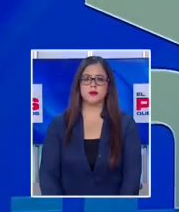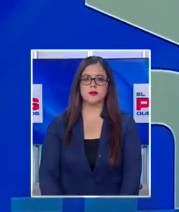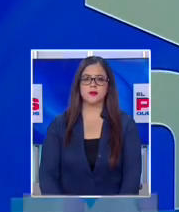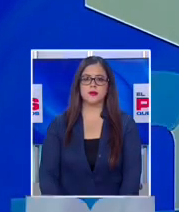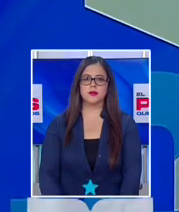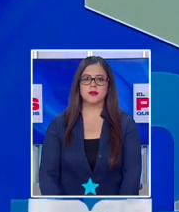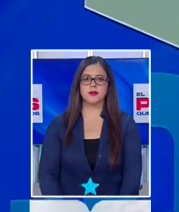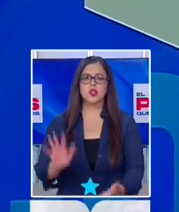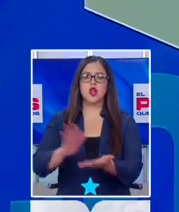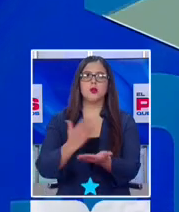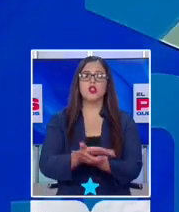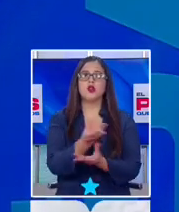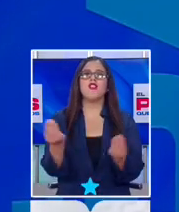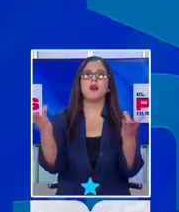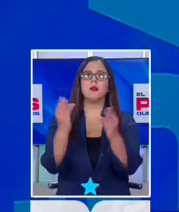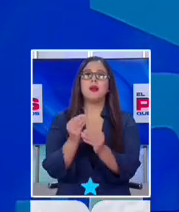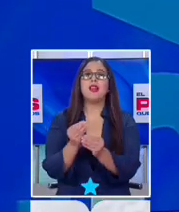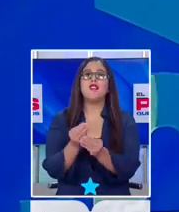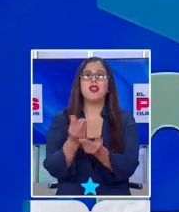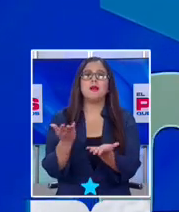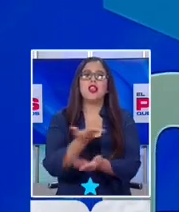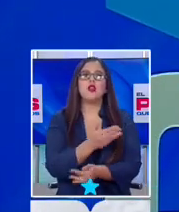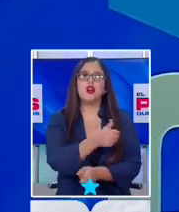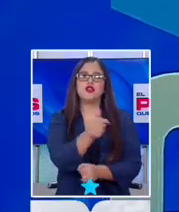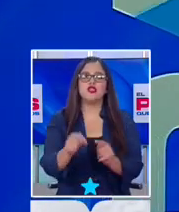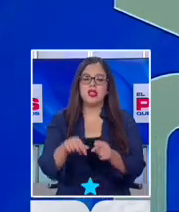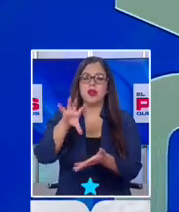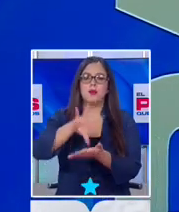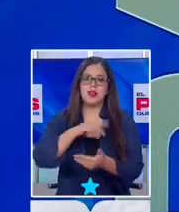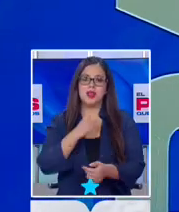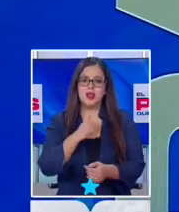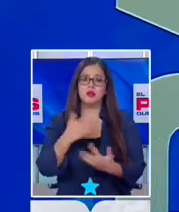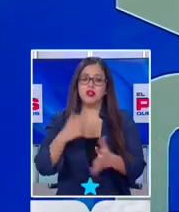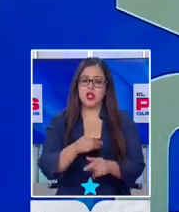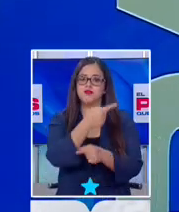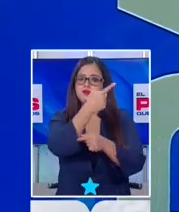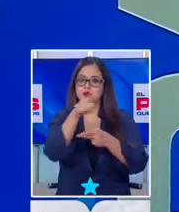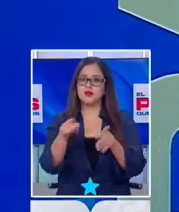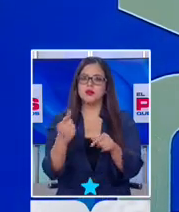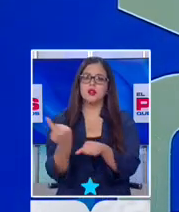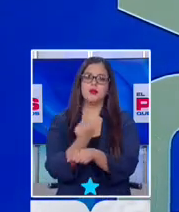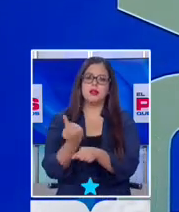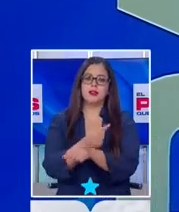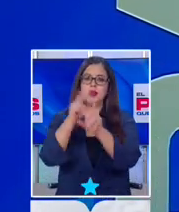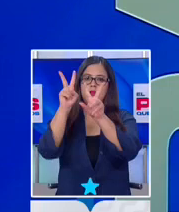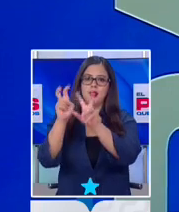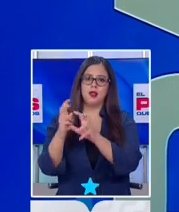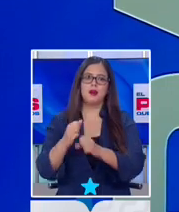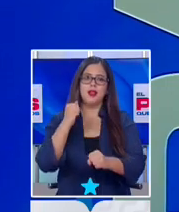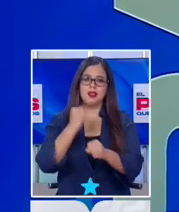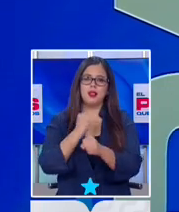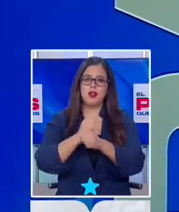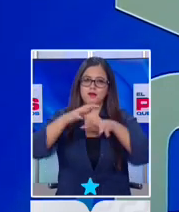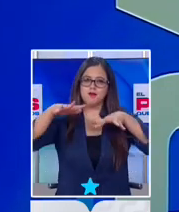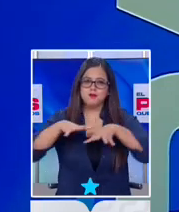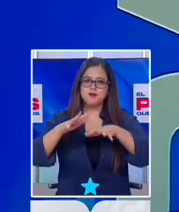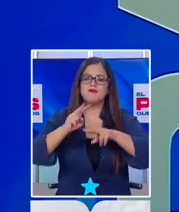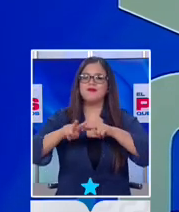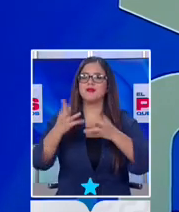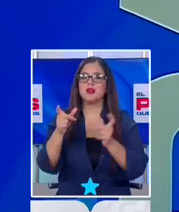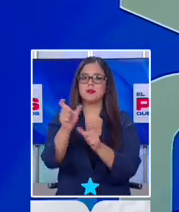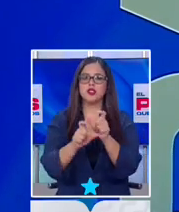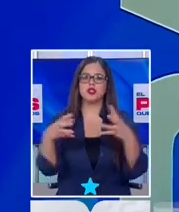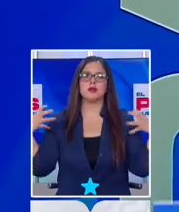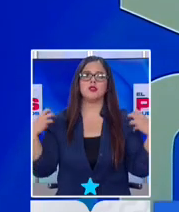como tan bienvenidas bienvenidos al país que queremos todas las semanas conversando sobre el arduo trabajo que desarrolla la convención